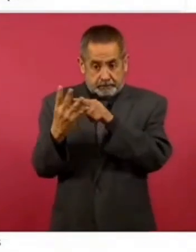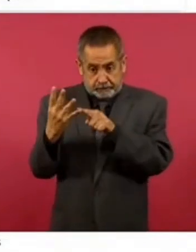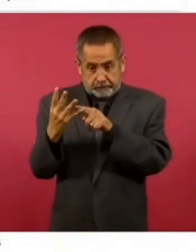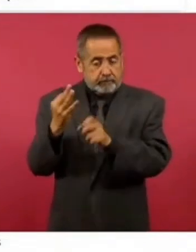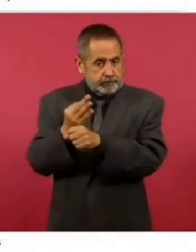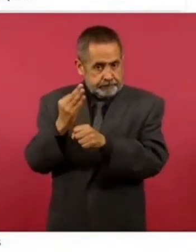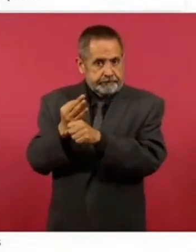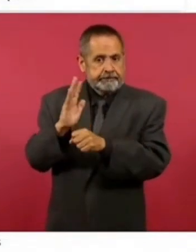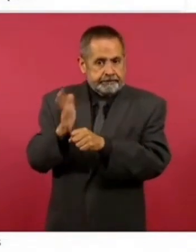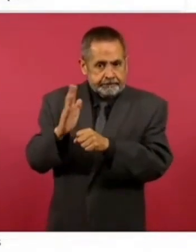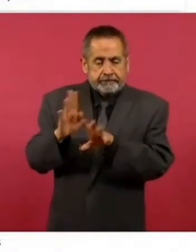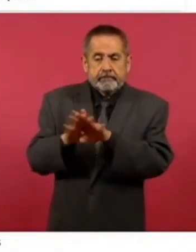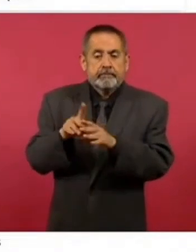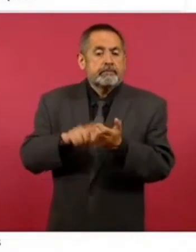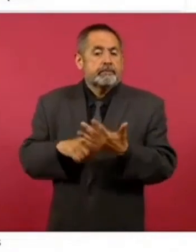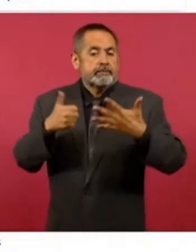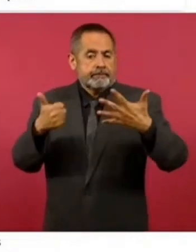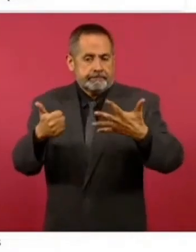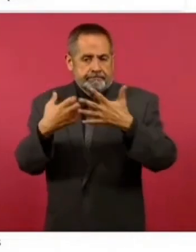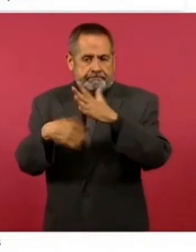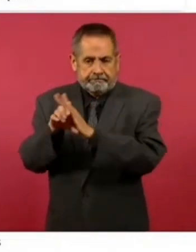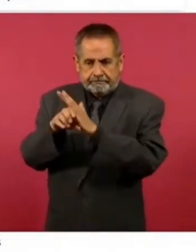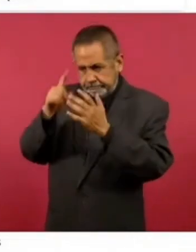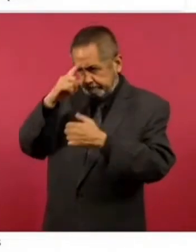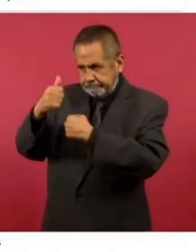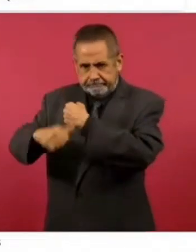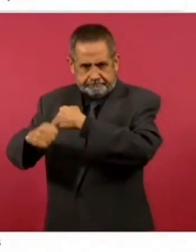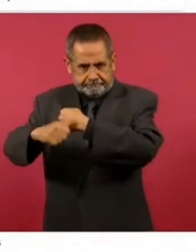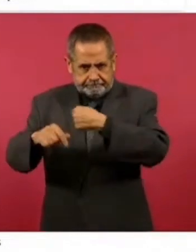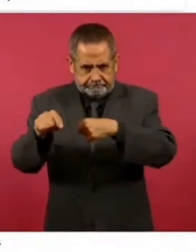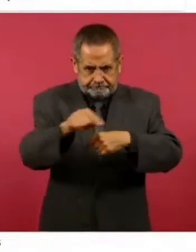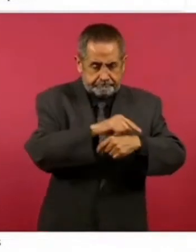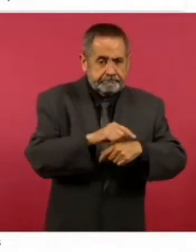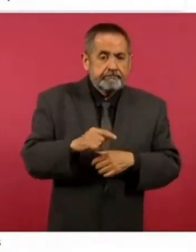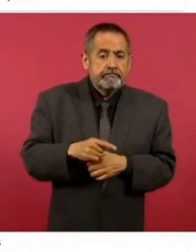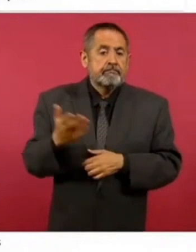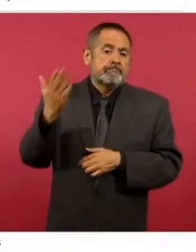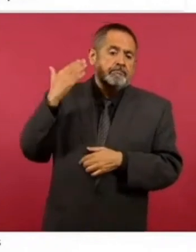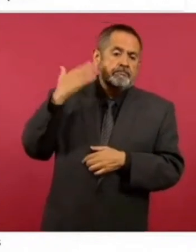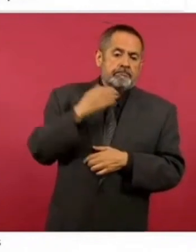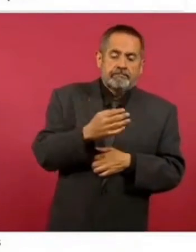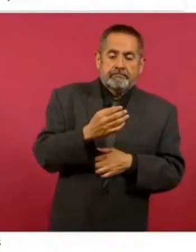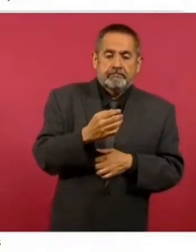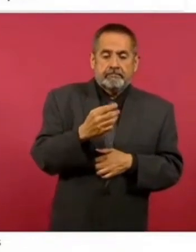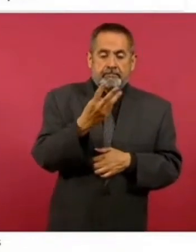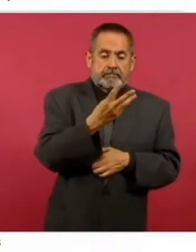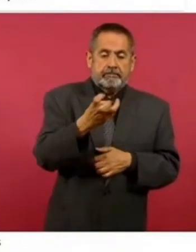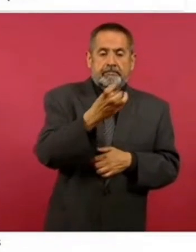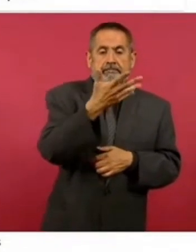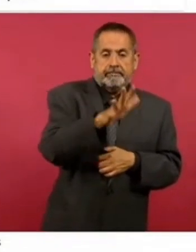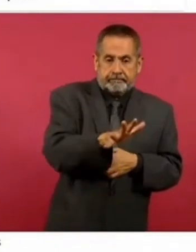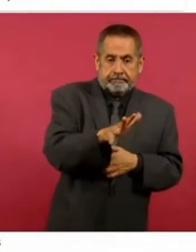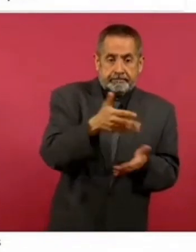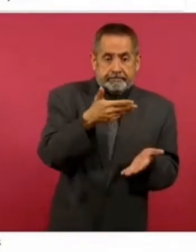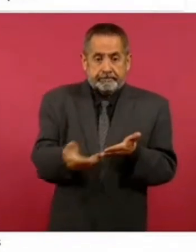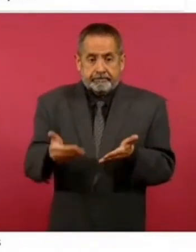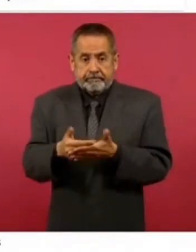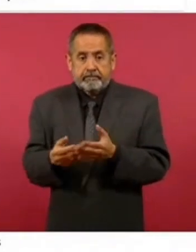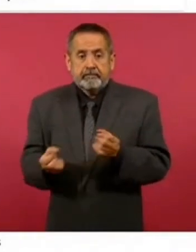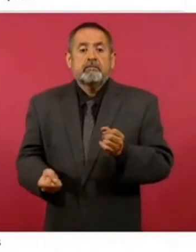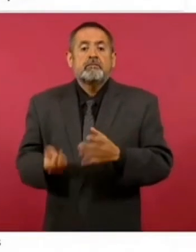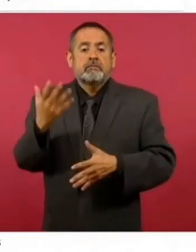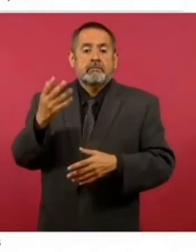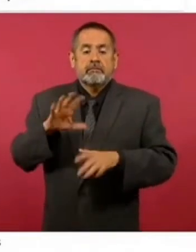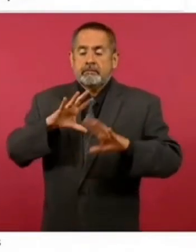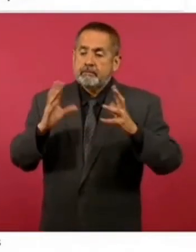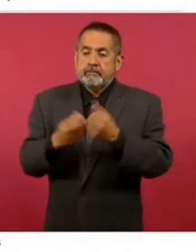tenemos actualmente tienen 6 quirófanos, el número de cirugías se incrementó también, antes se realizaban 310 cirugías, hoy al primer